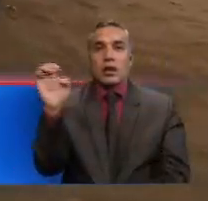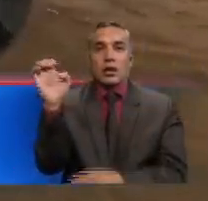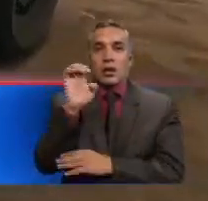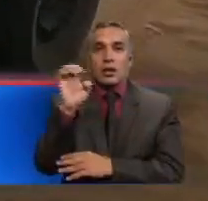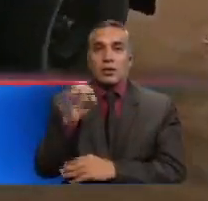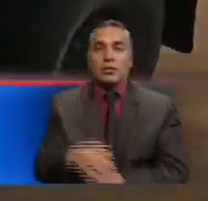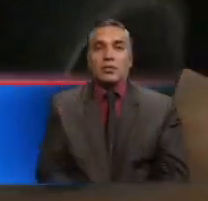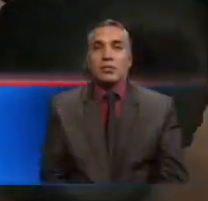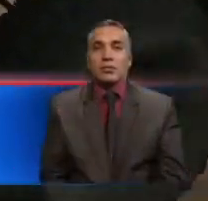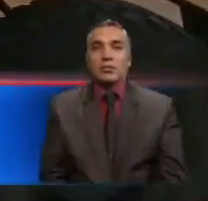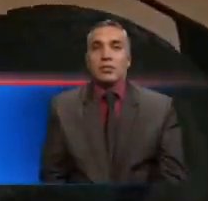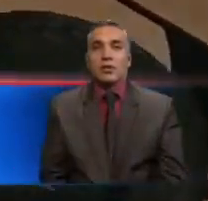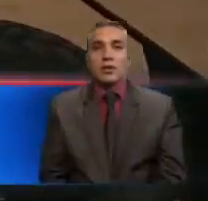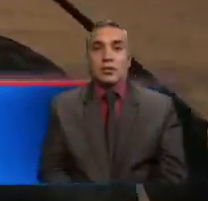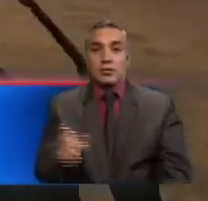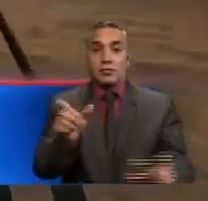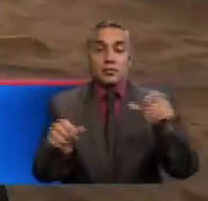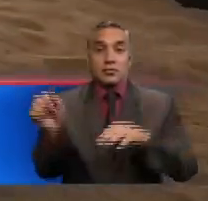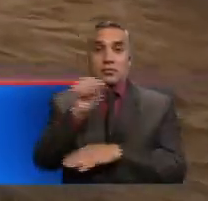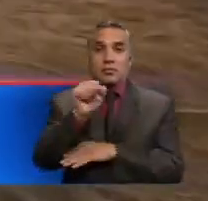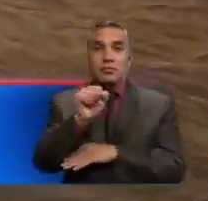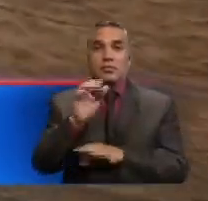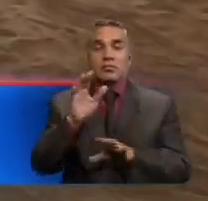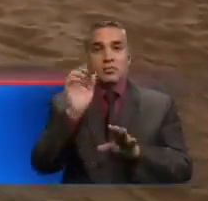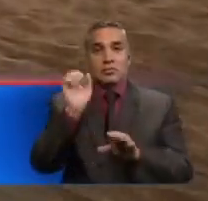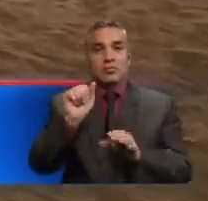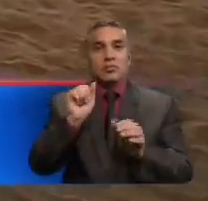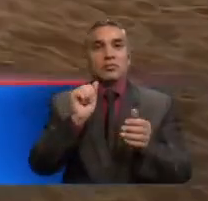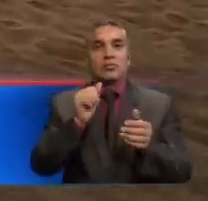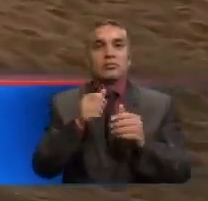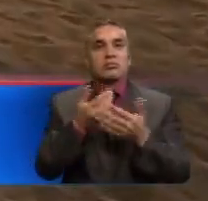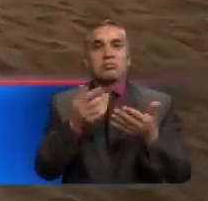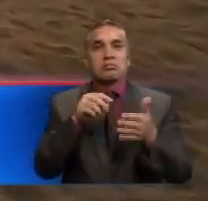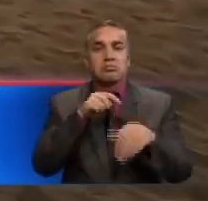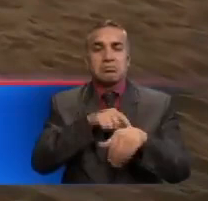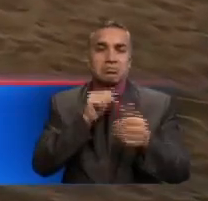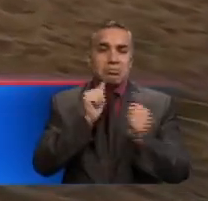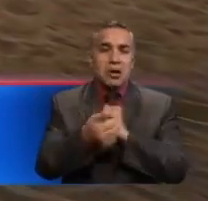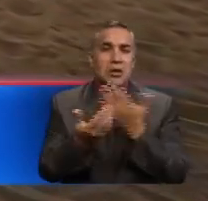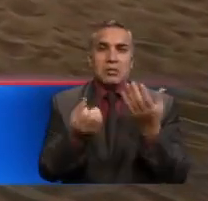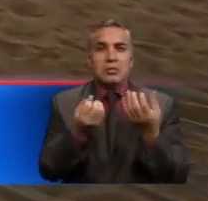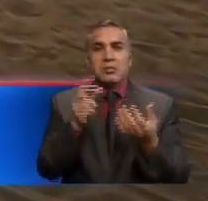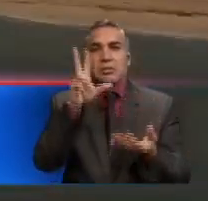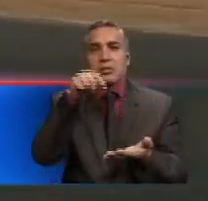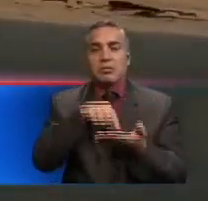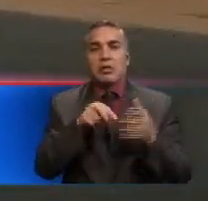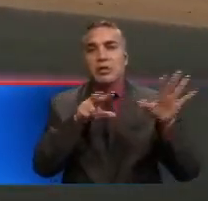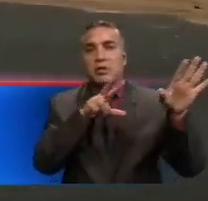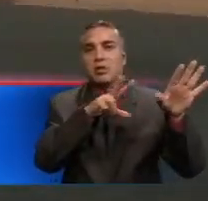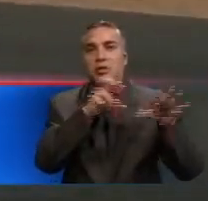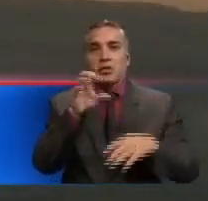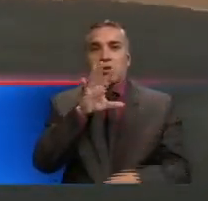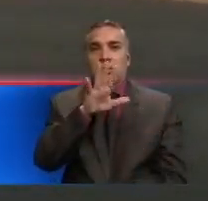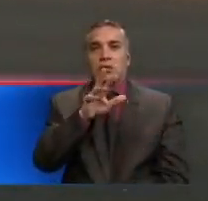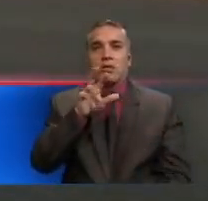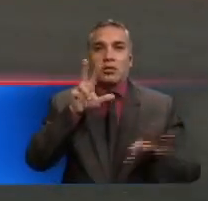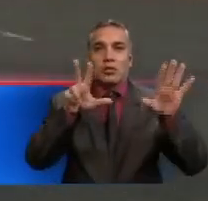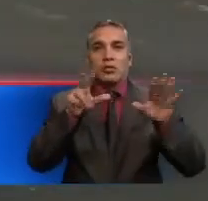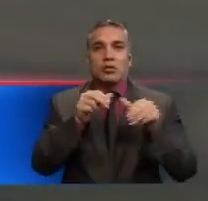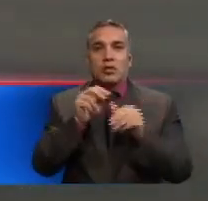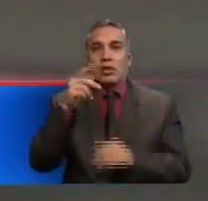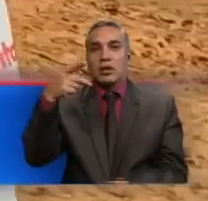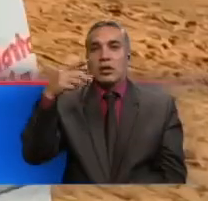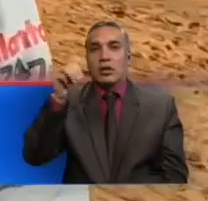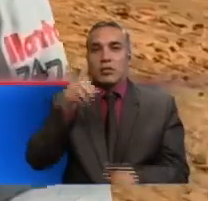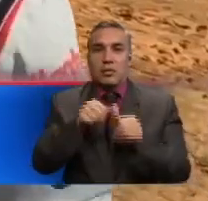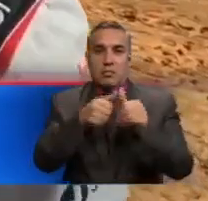enero. Los conductores deberán cubrir una distancia total de 3.858